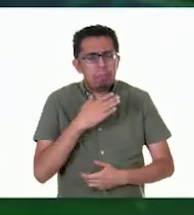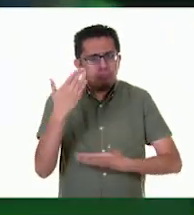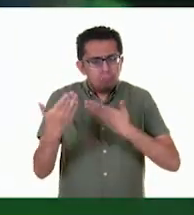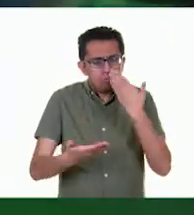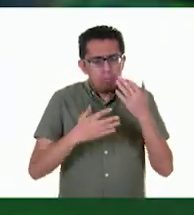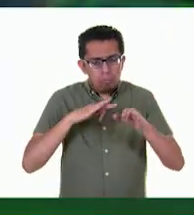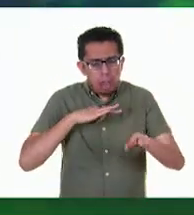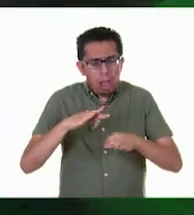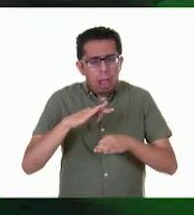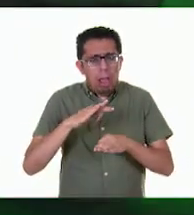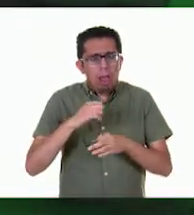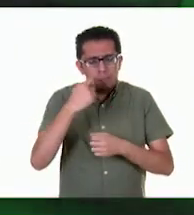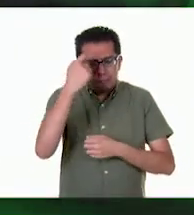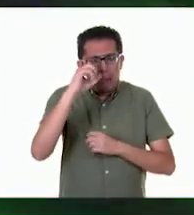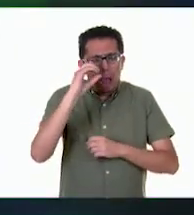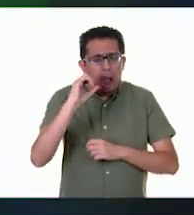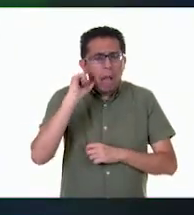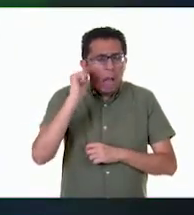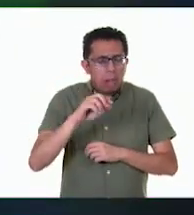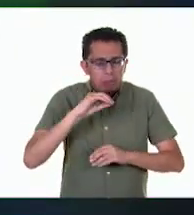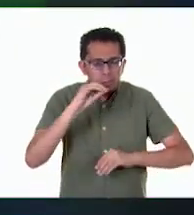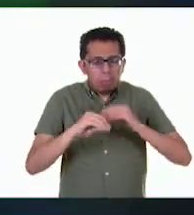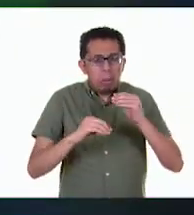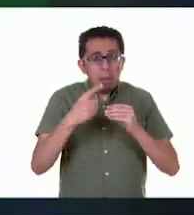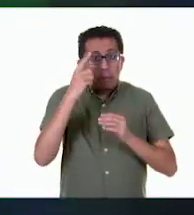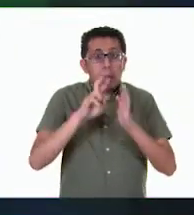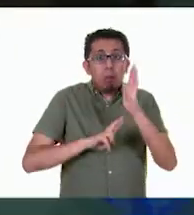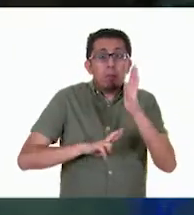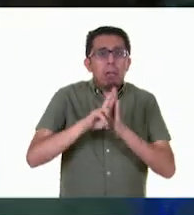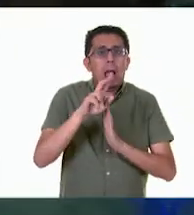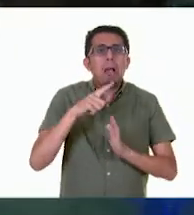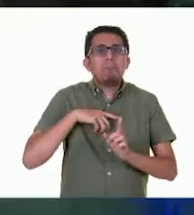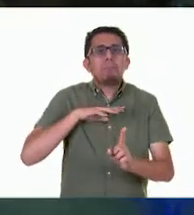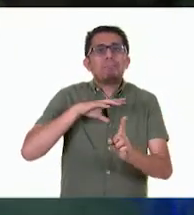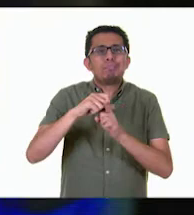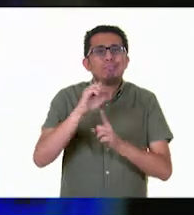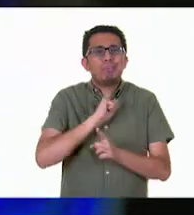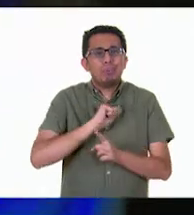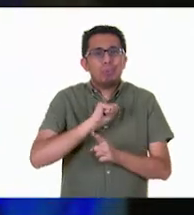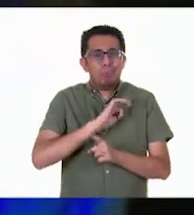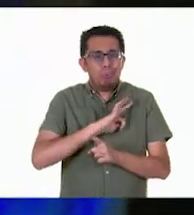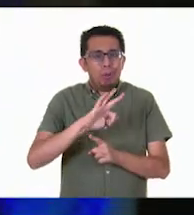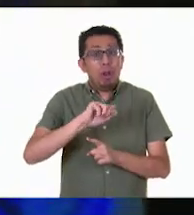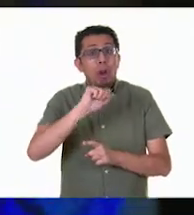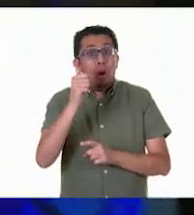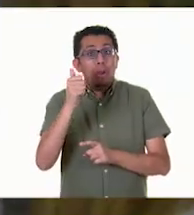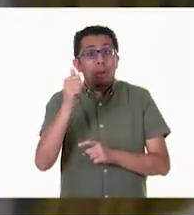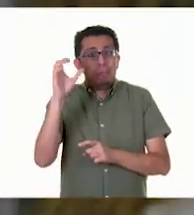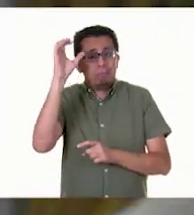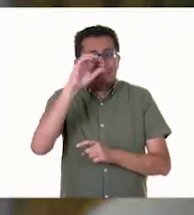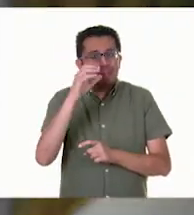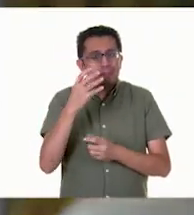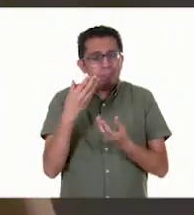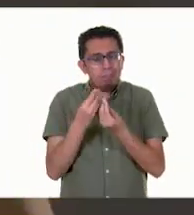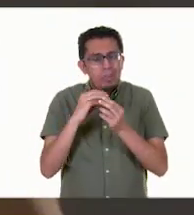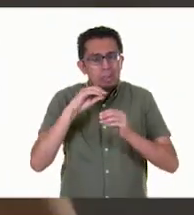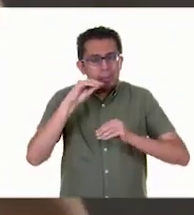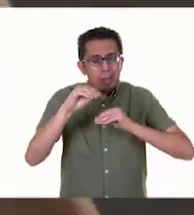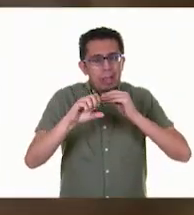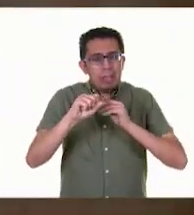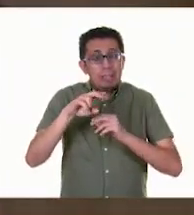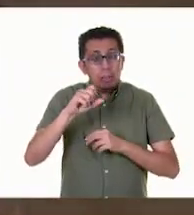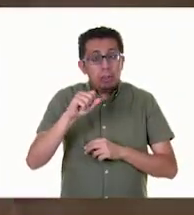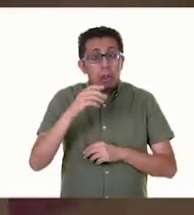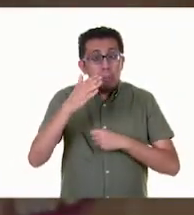crear algo que algún día fuera al espacio, y lo logré. Así que junto con otros científicos, creamos un sensor que viajará en las próximas misiones